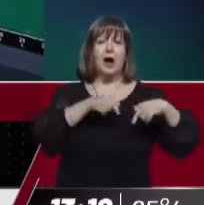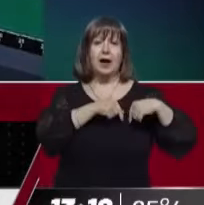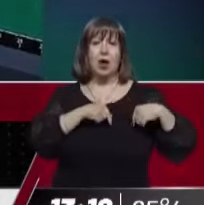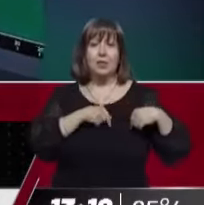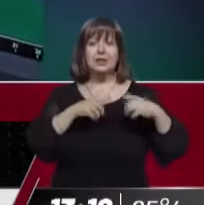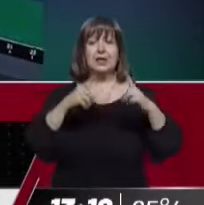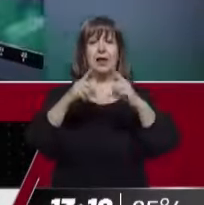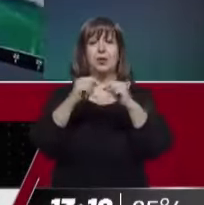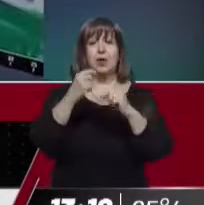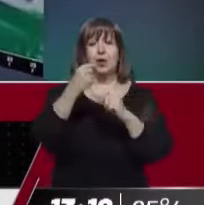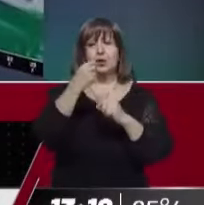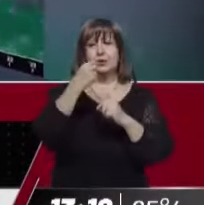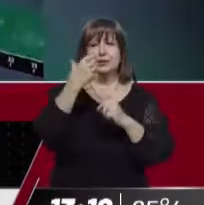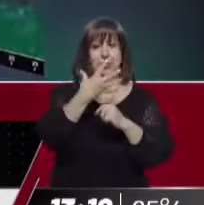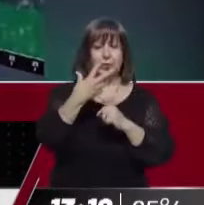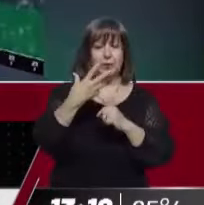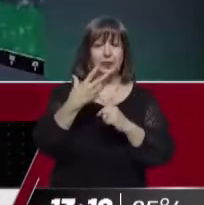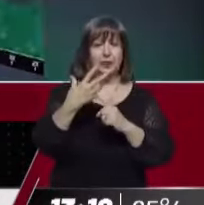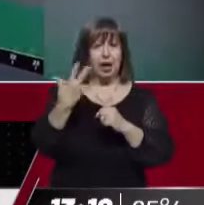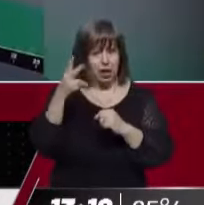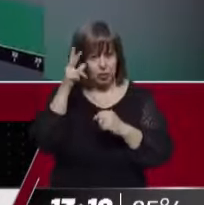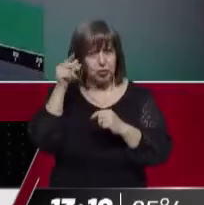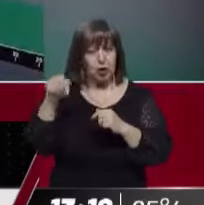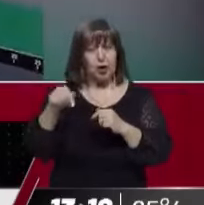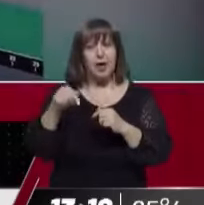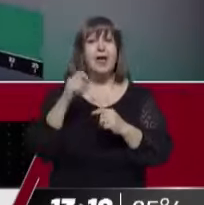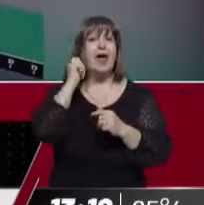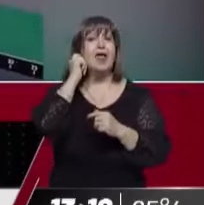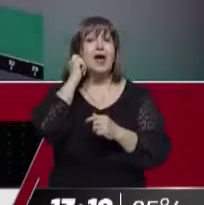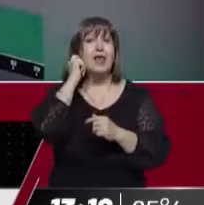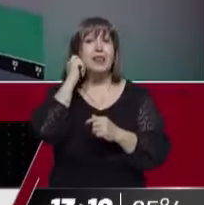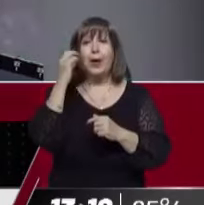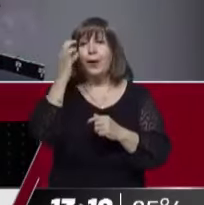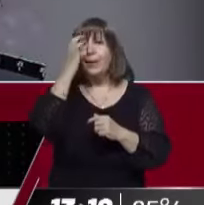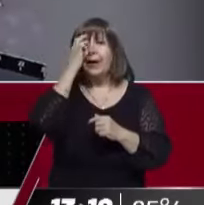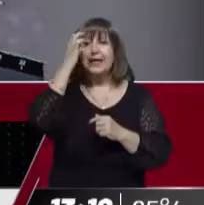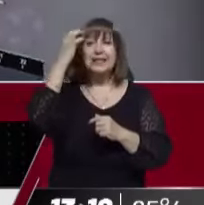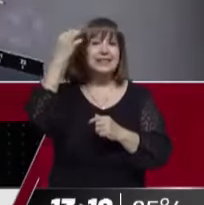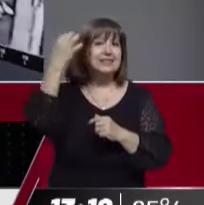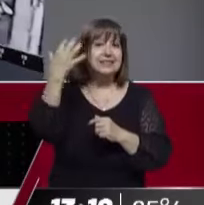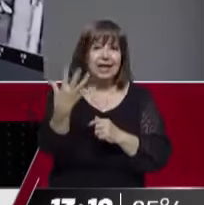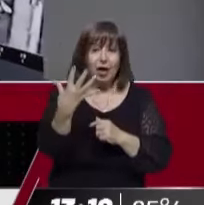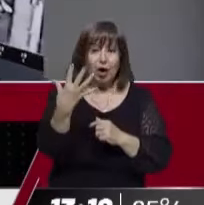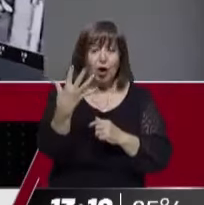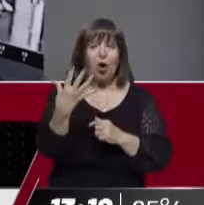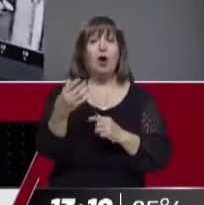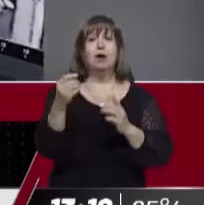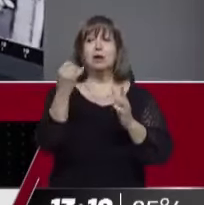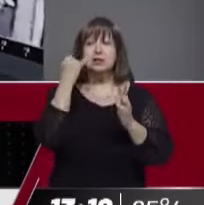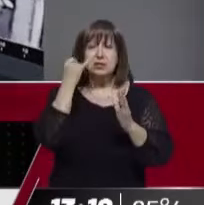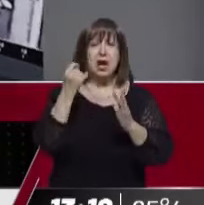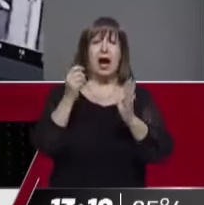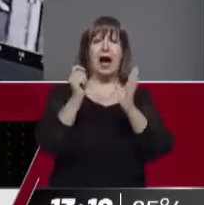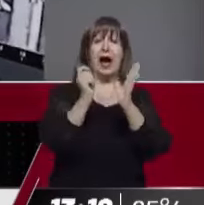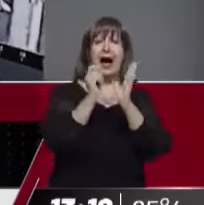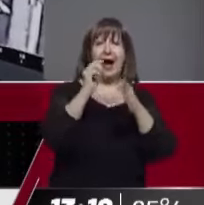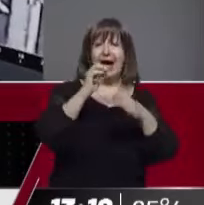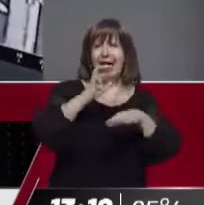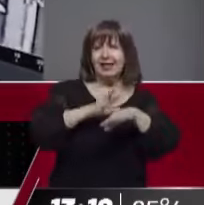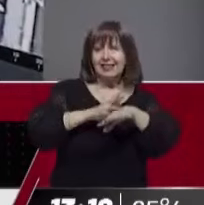58 y que tiene 25 años, Marce. Sí, sí, así es la información que tenemos. A ver, vamos a preguntar, a